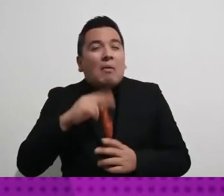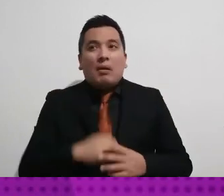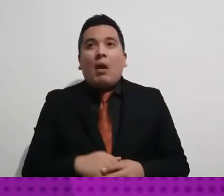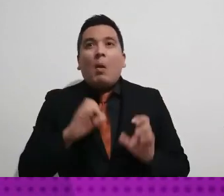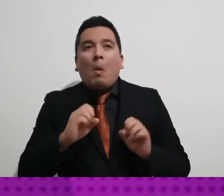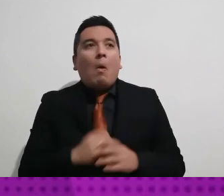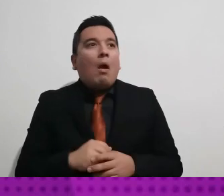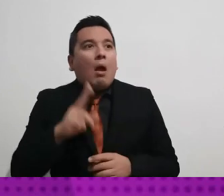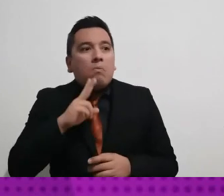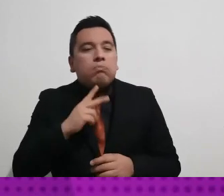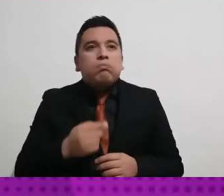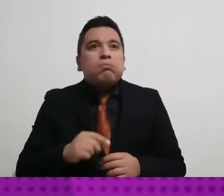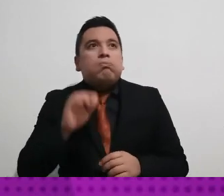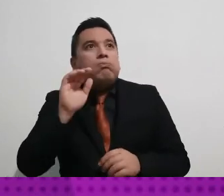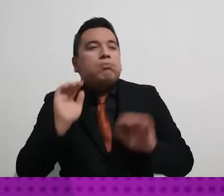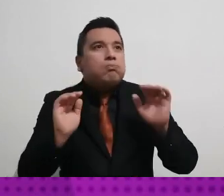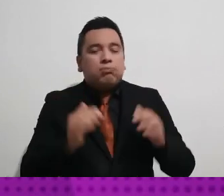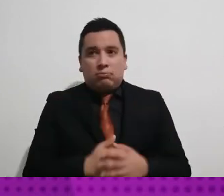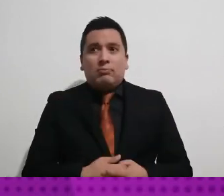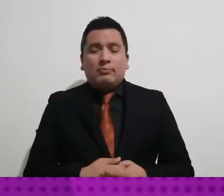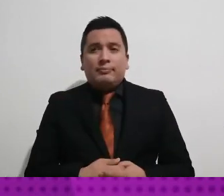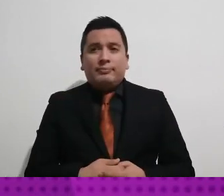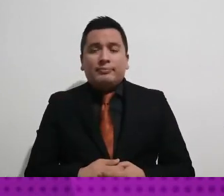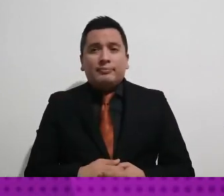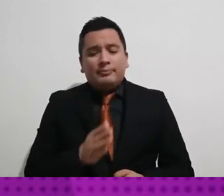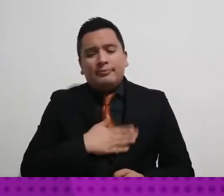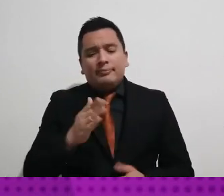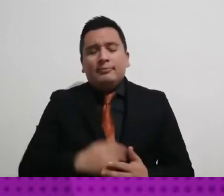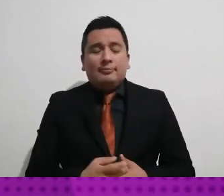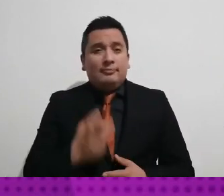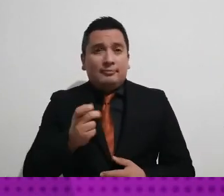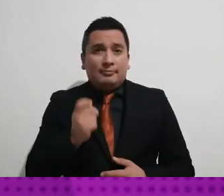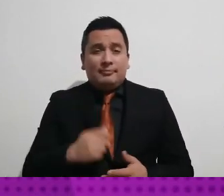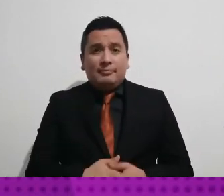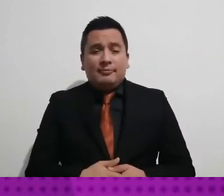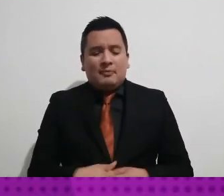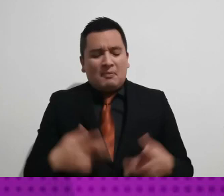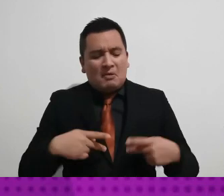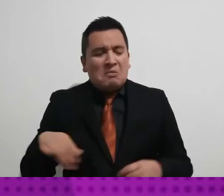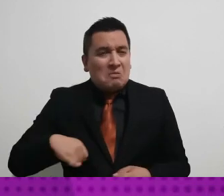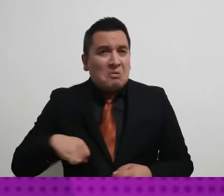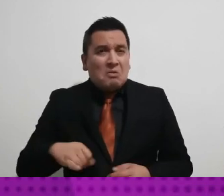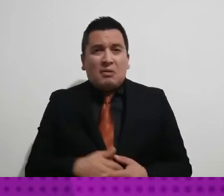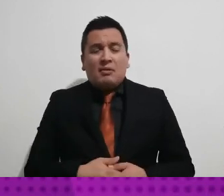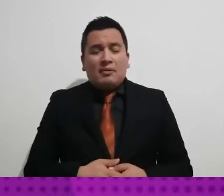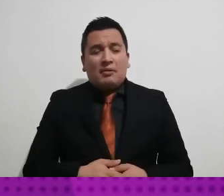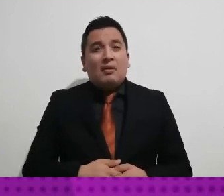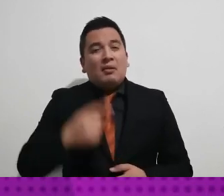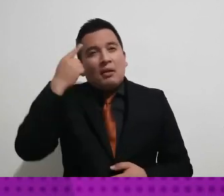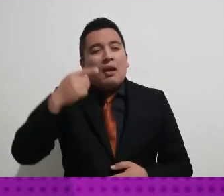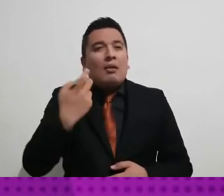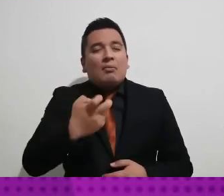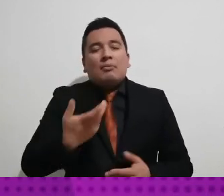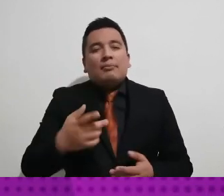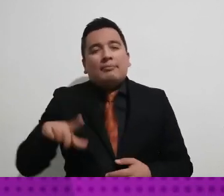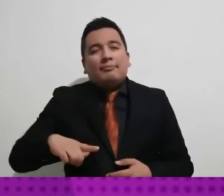vieron los debates o interactuaron también con ellos. Y bueno, pues eso habla también del interés de la ciudadanía en